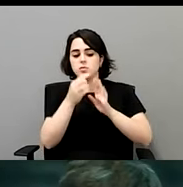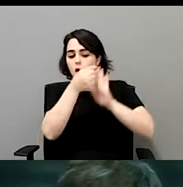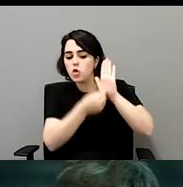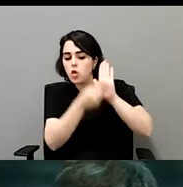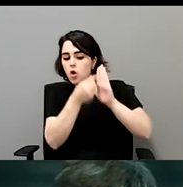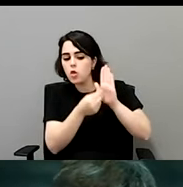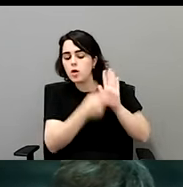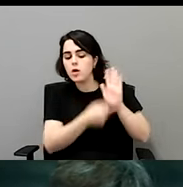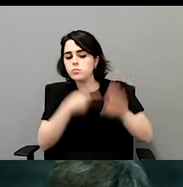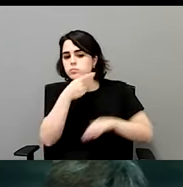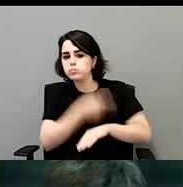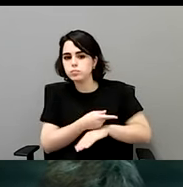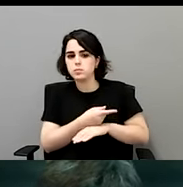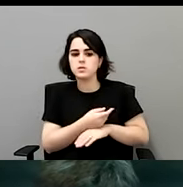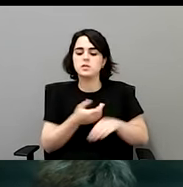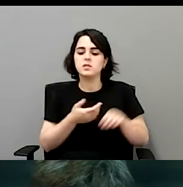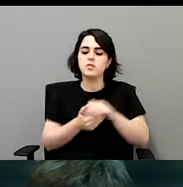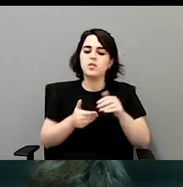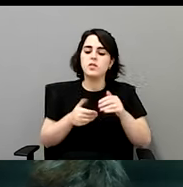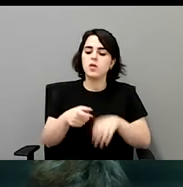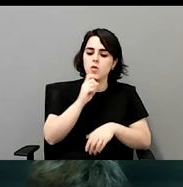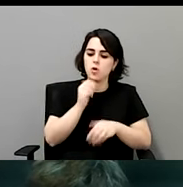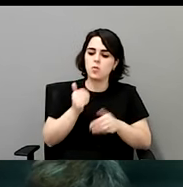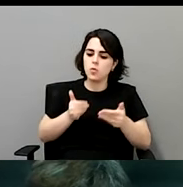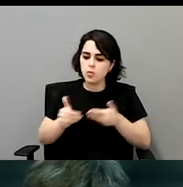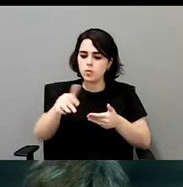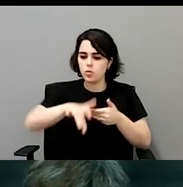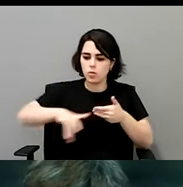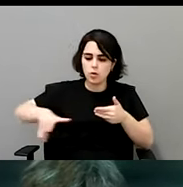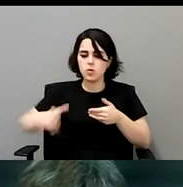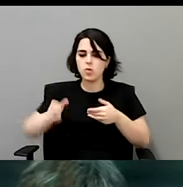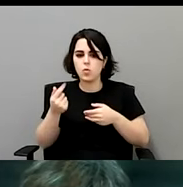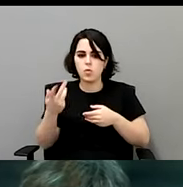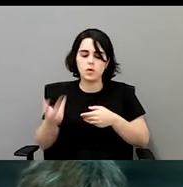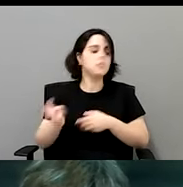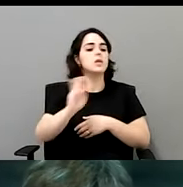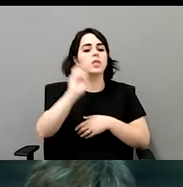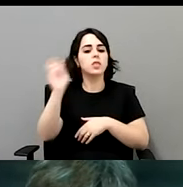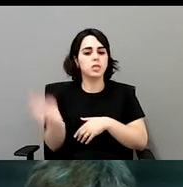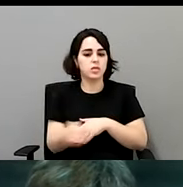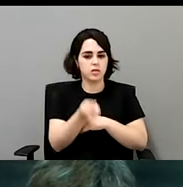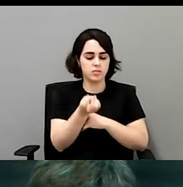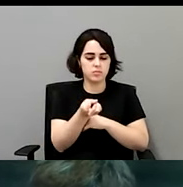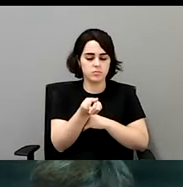le ponga el cómo, cuándo, dónde, cuánto, etc. ¿Y quién?